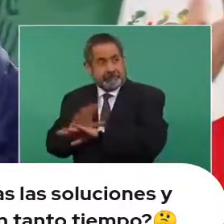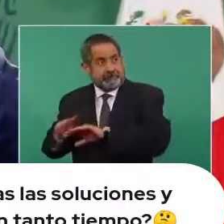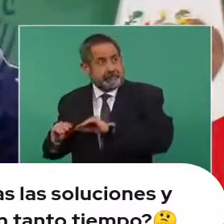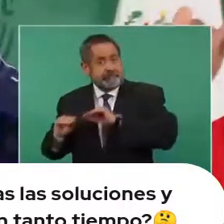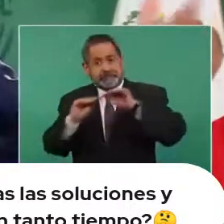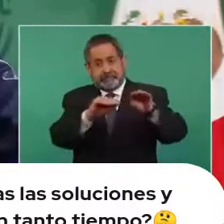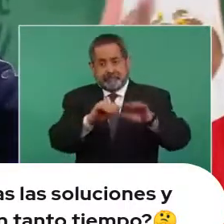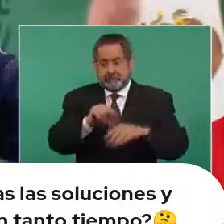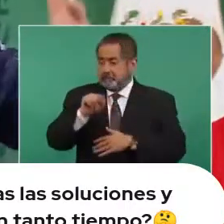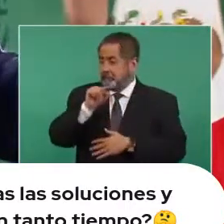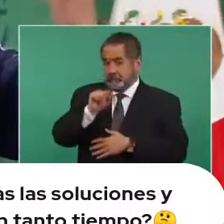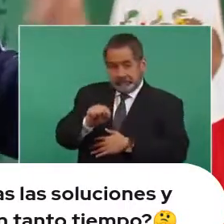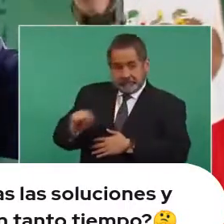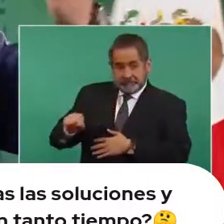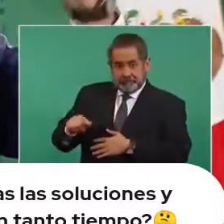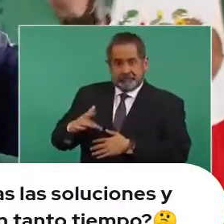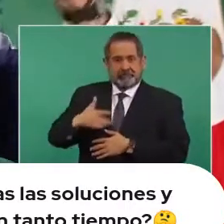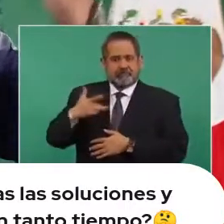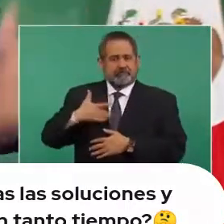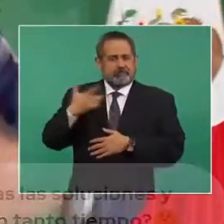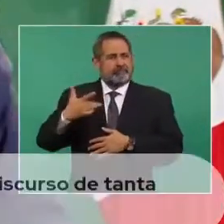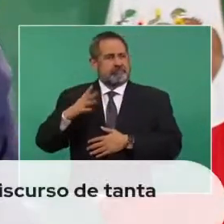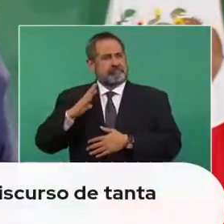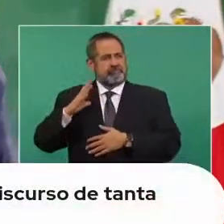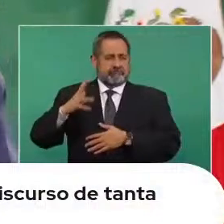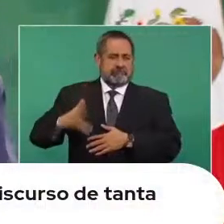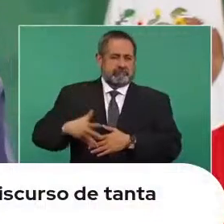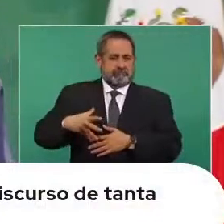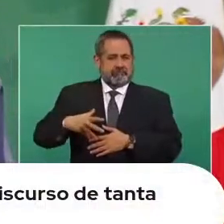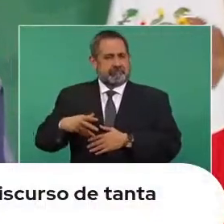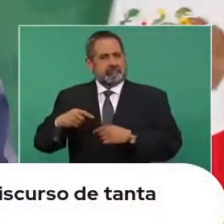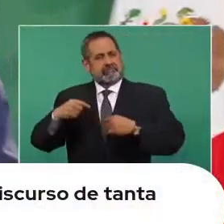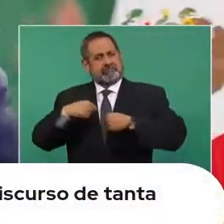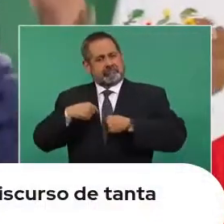qué orgullo sienten